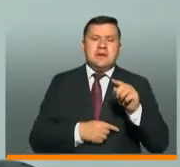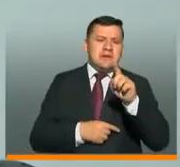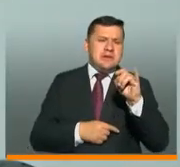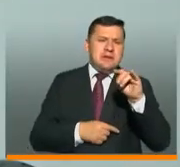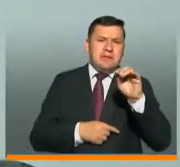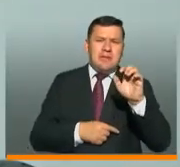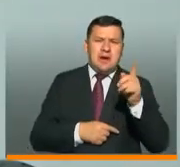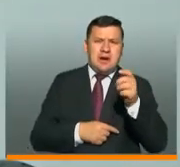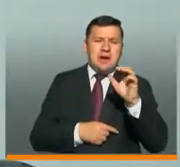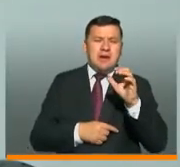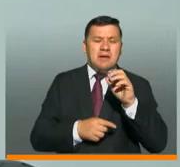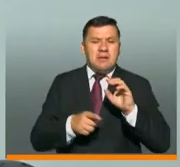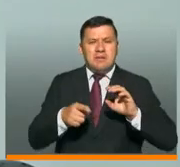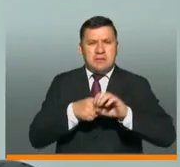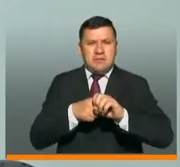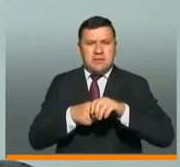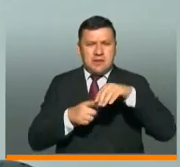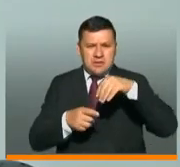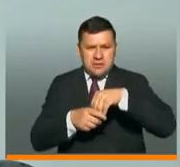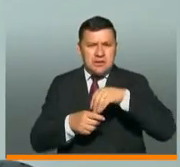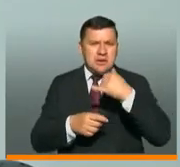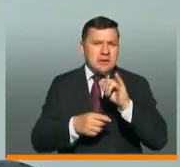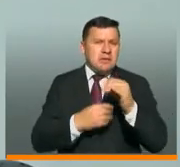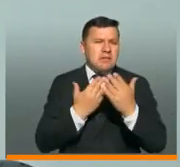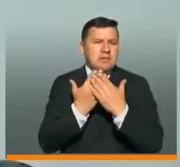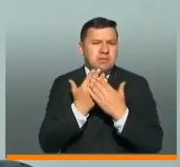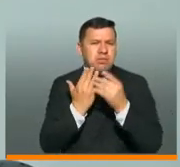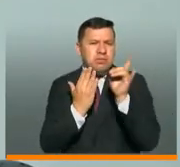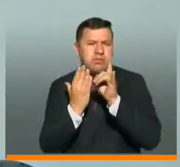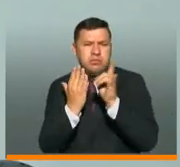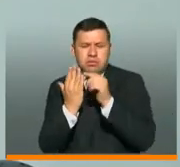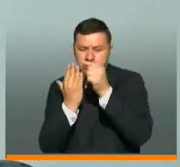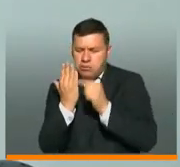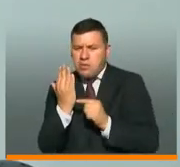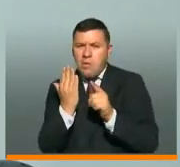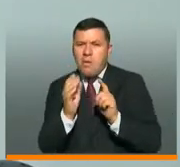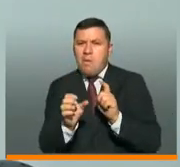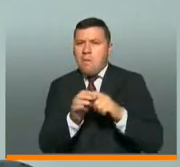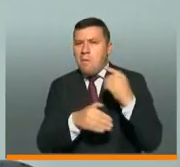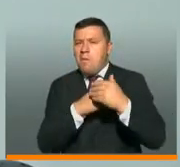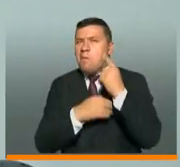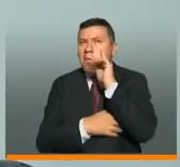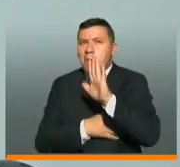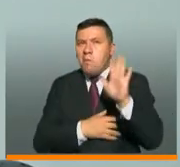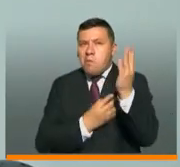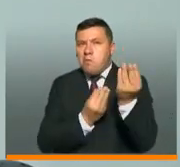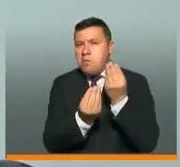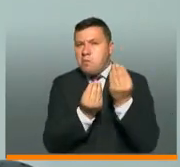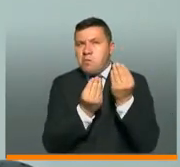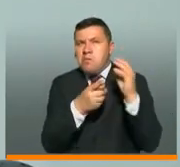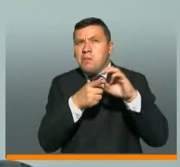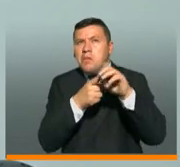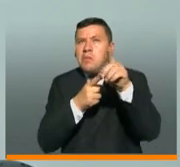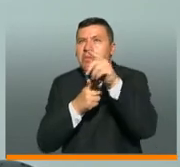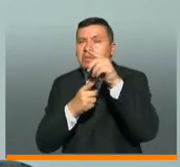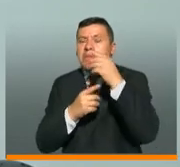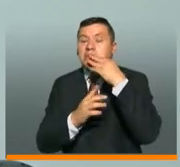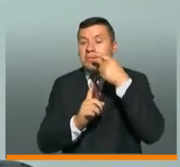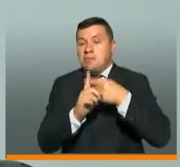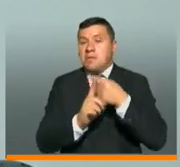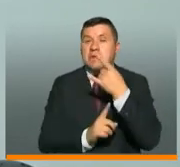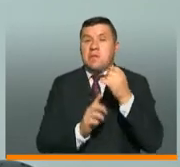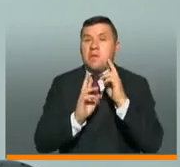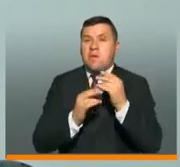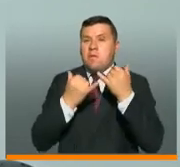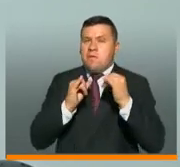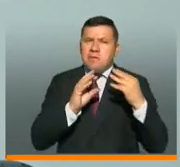el sistema de matrícula, pueden reportar ya todo el detalle de la matrícula que avanza en alternancia, y es muy importante en el mes de marzo